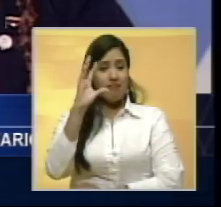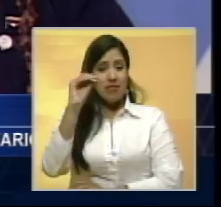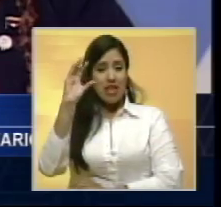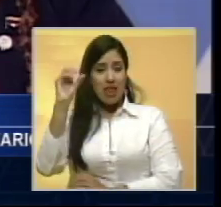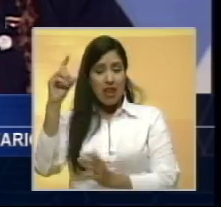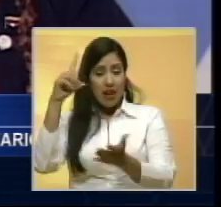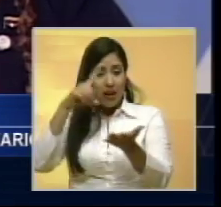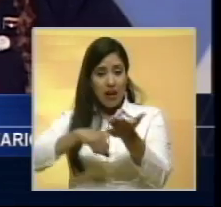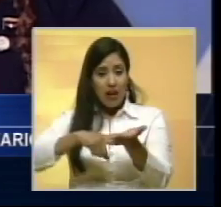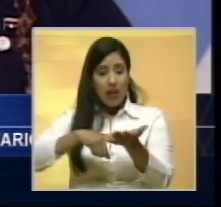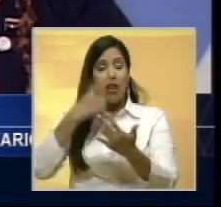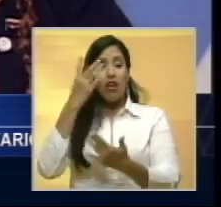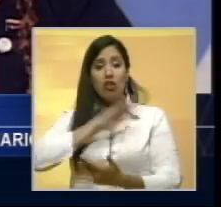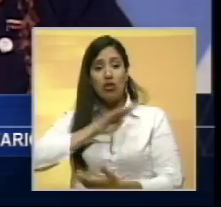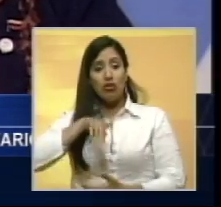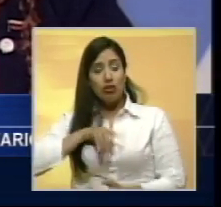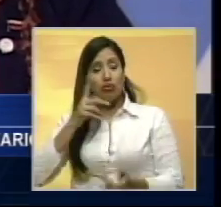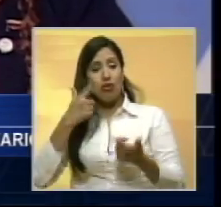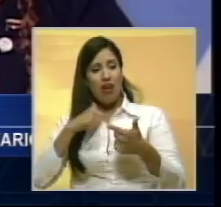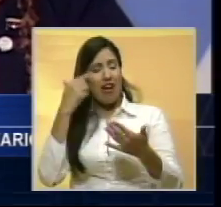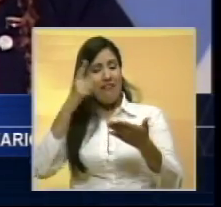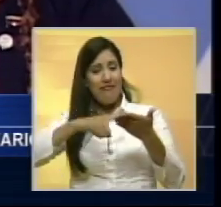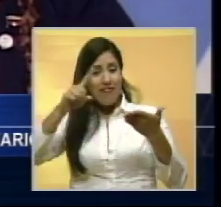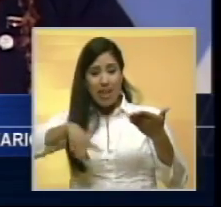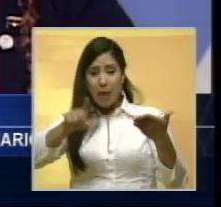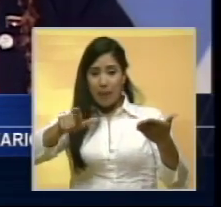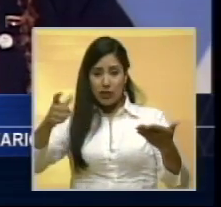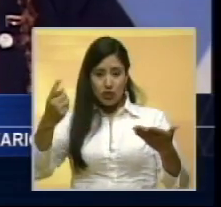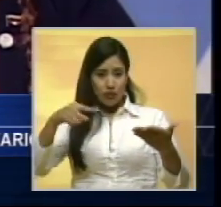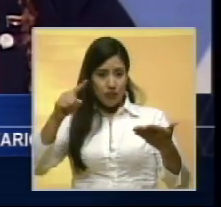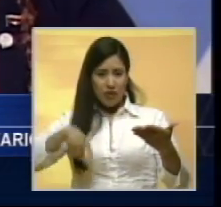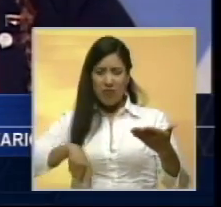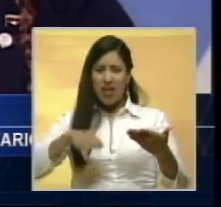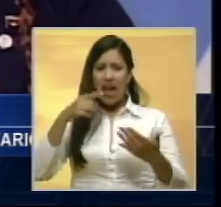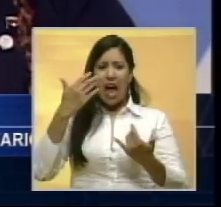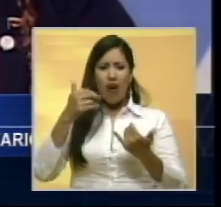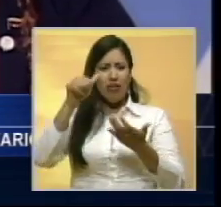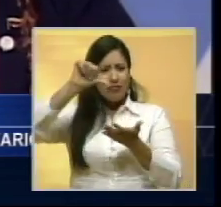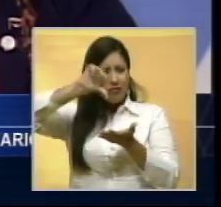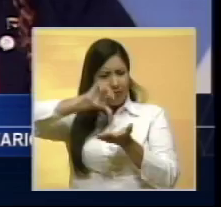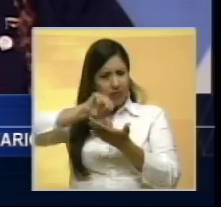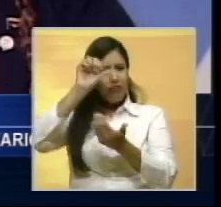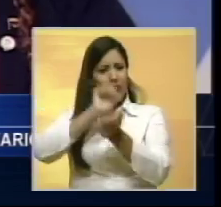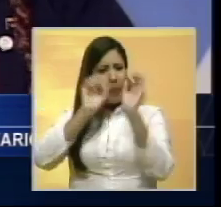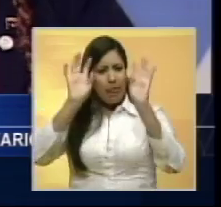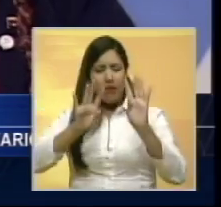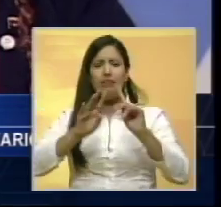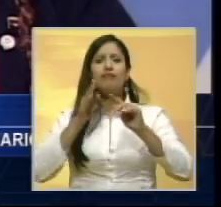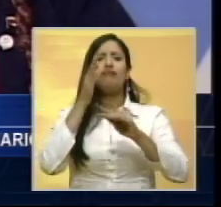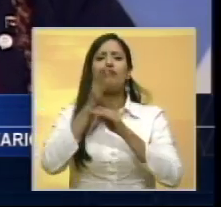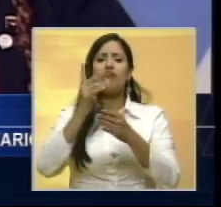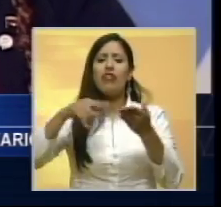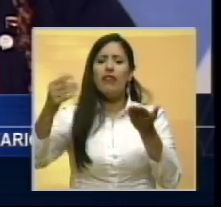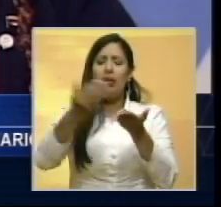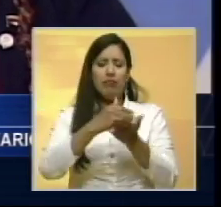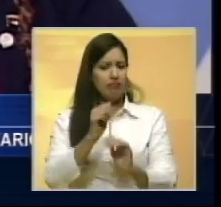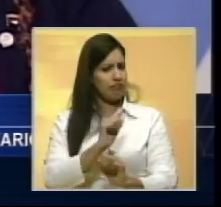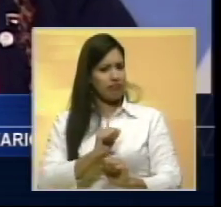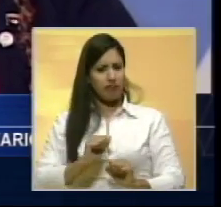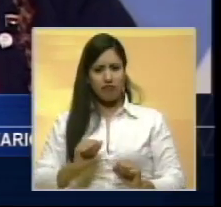1000 firmas con datos de los privados de libertad. Ahora, ningún centro de reclusión de este país fue centro de recolección de